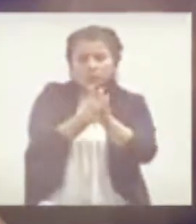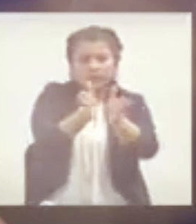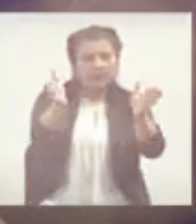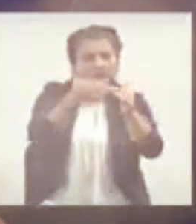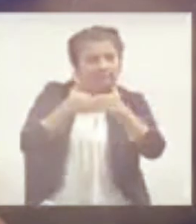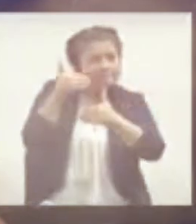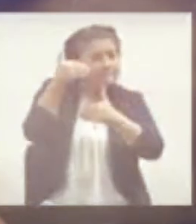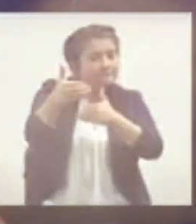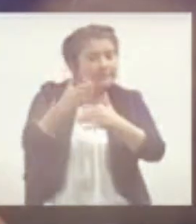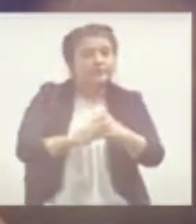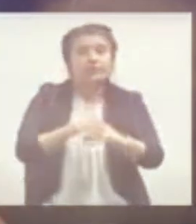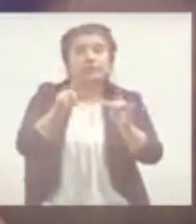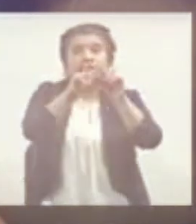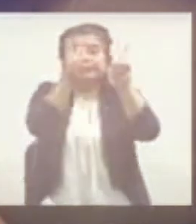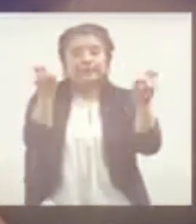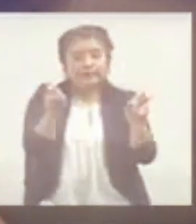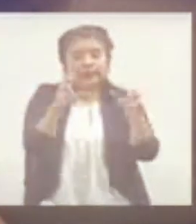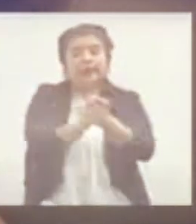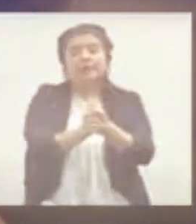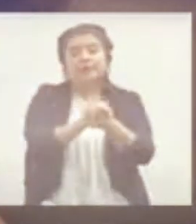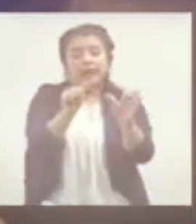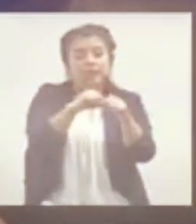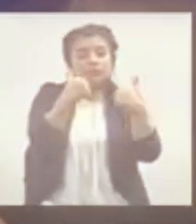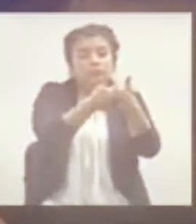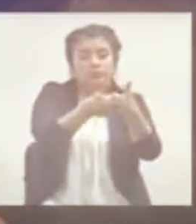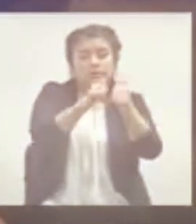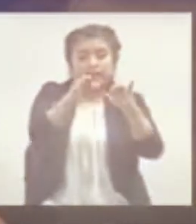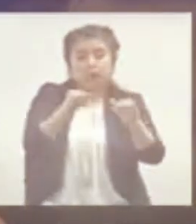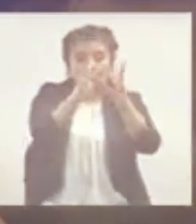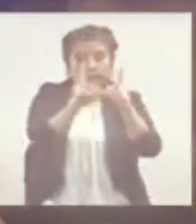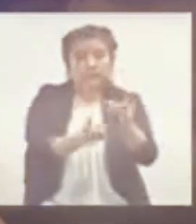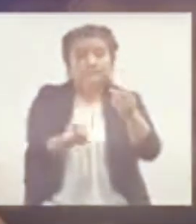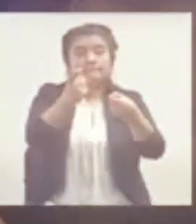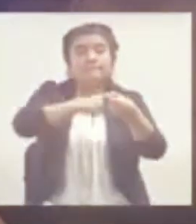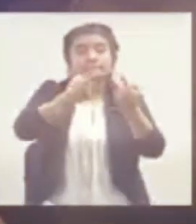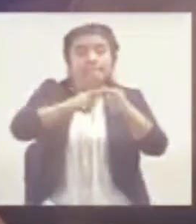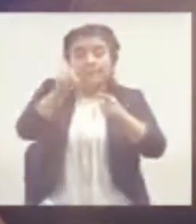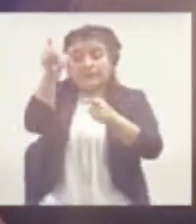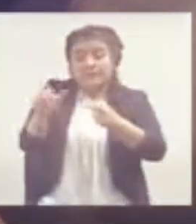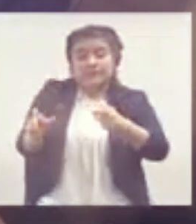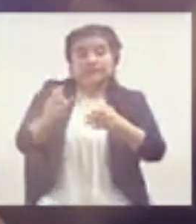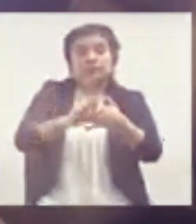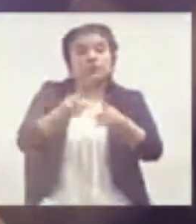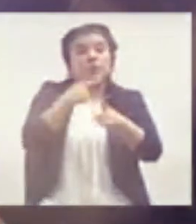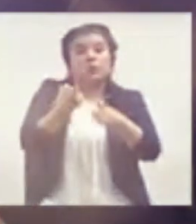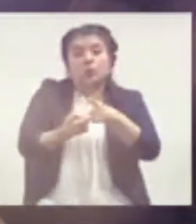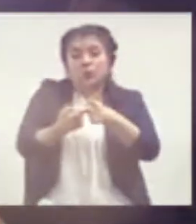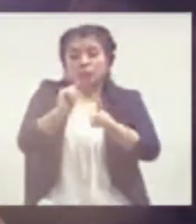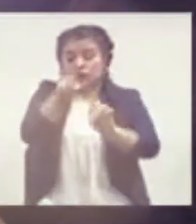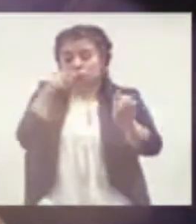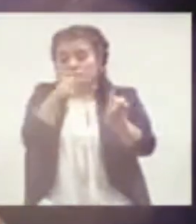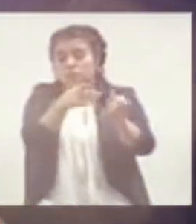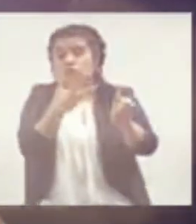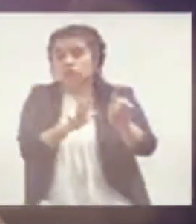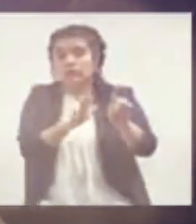en cuanto al modelo corporativista de la integración de las juntas directivas, pero en este caso, cuando únicamente se